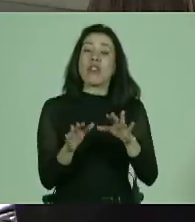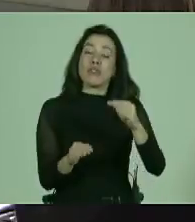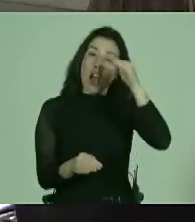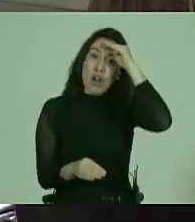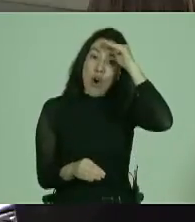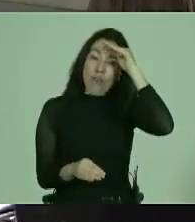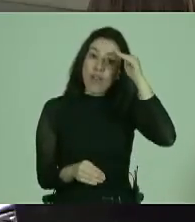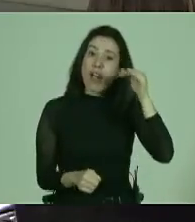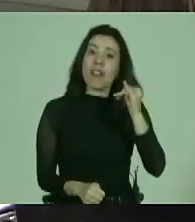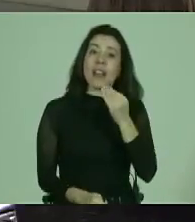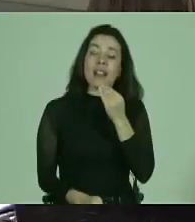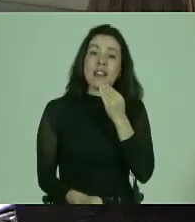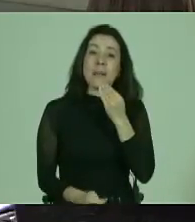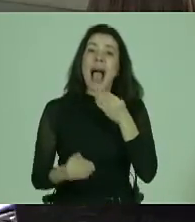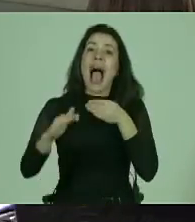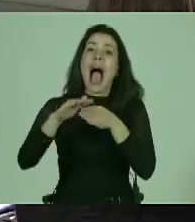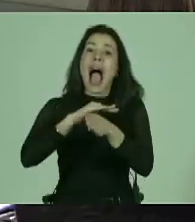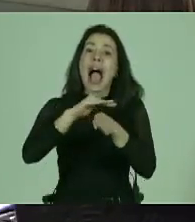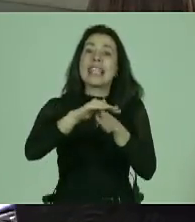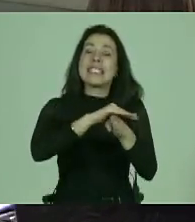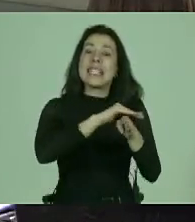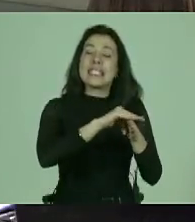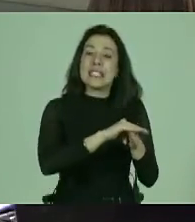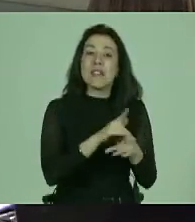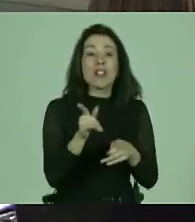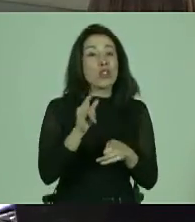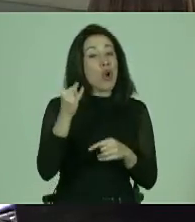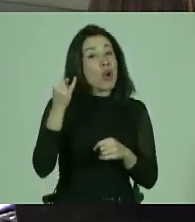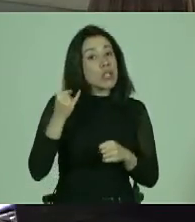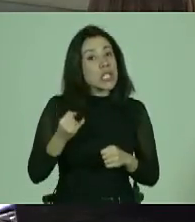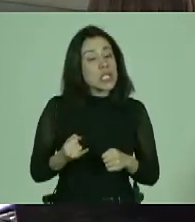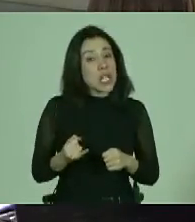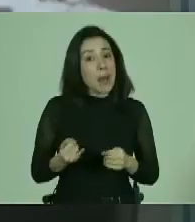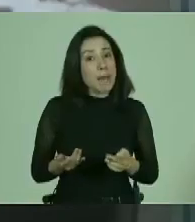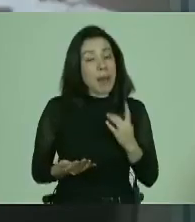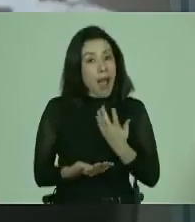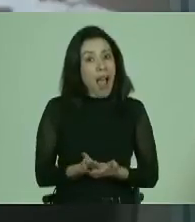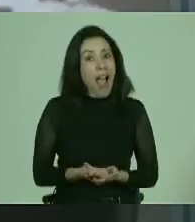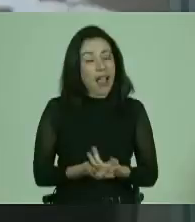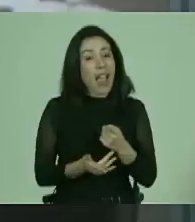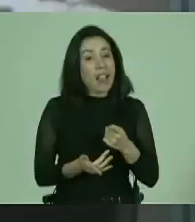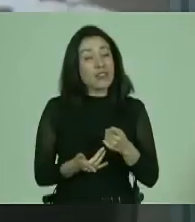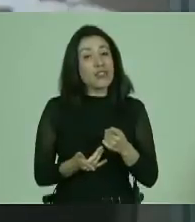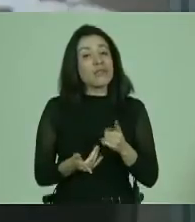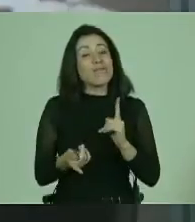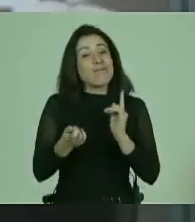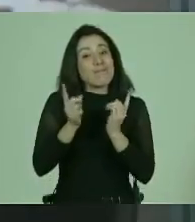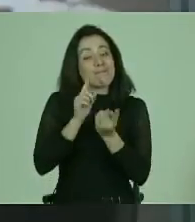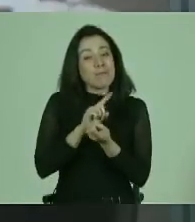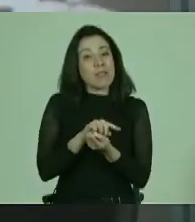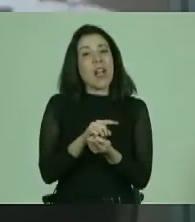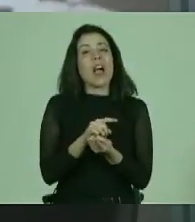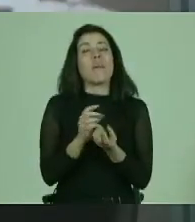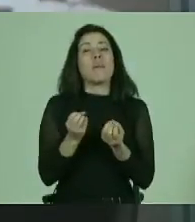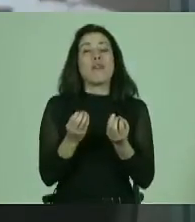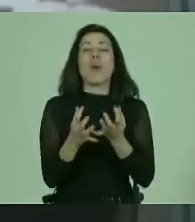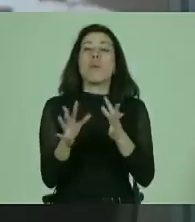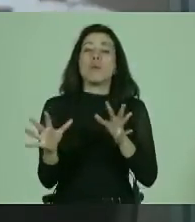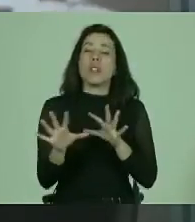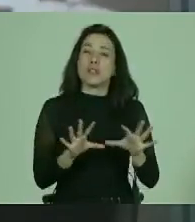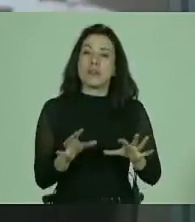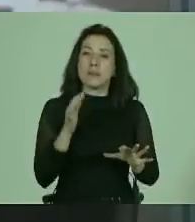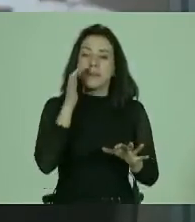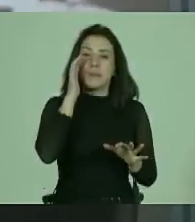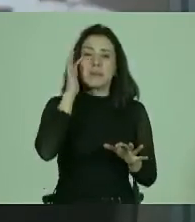y además accesibles lo que no siempre es no eso nos lleva a muchas cuestiones